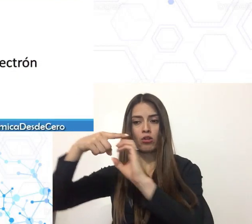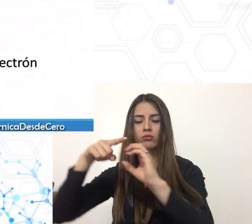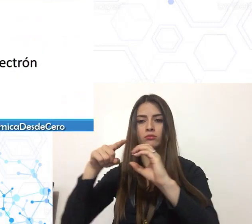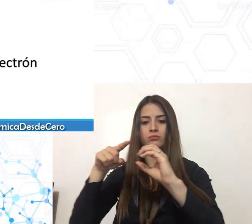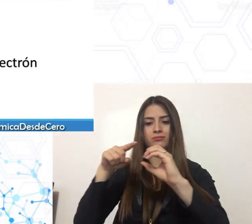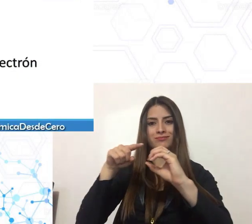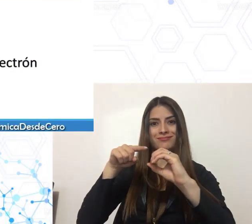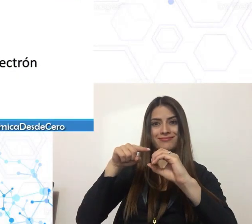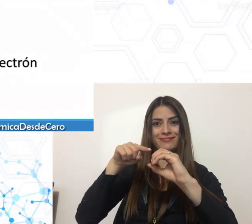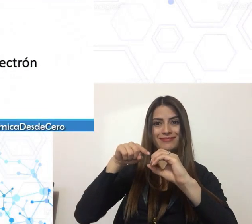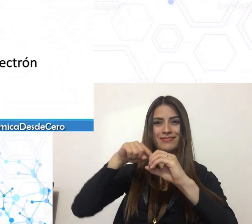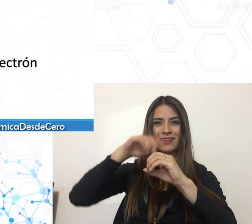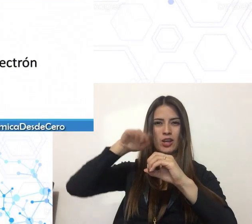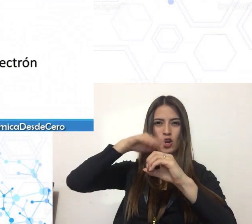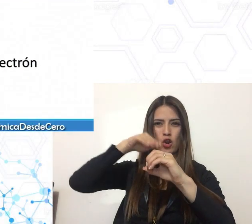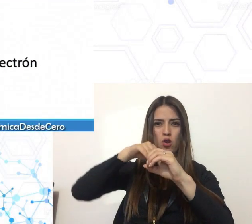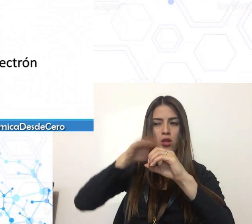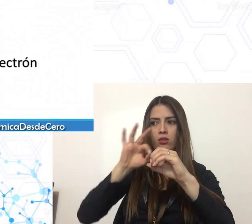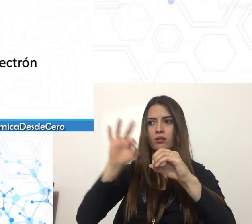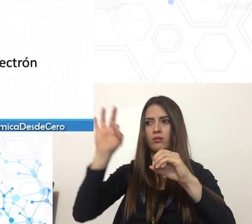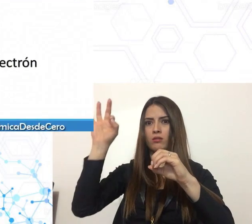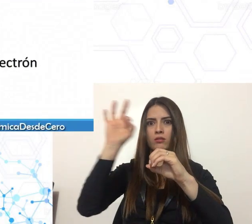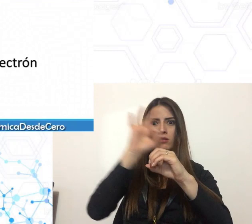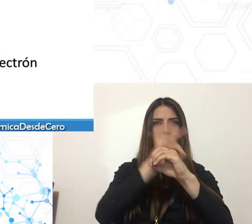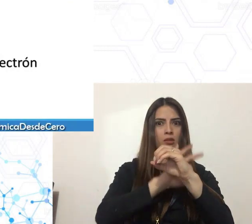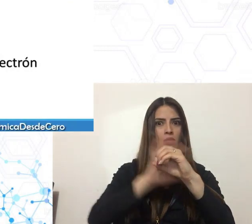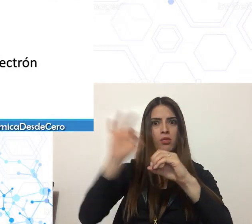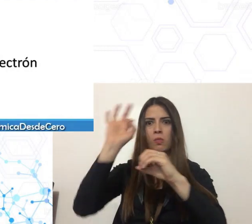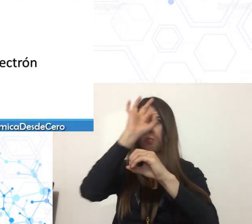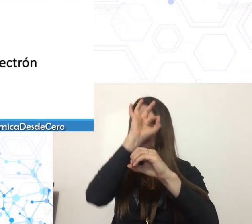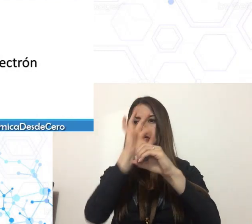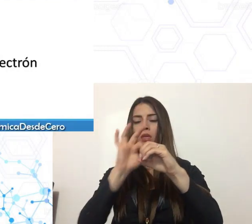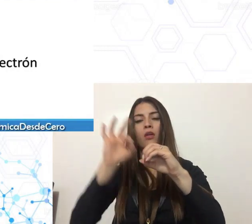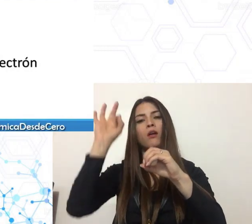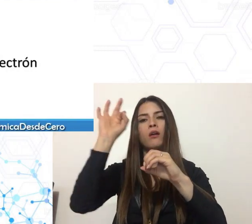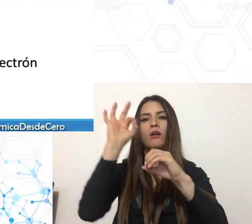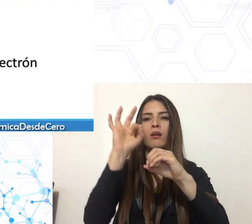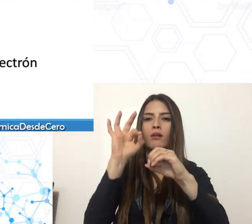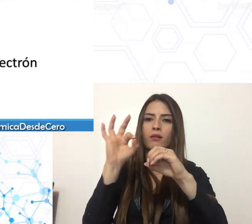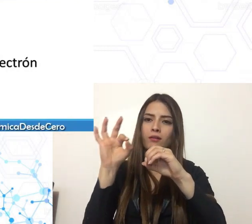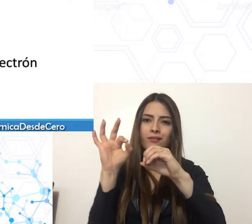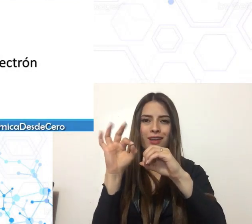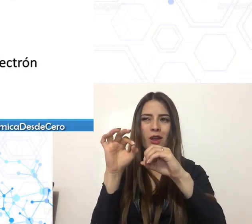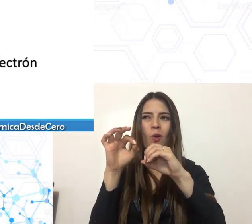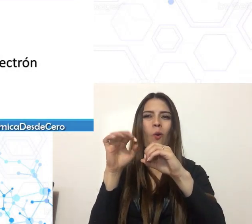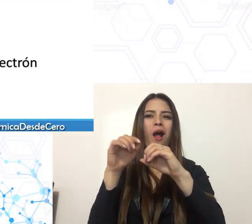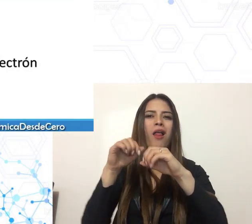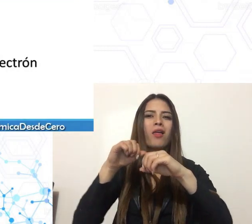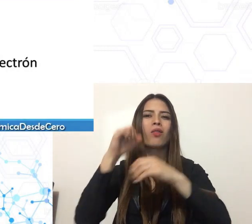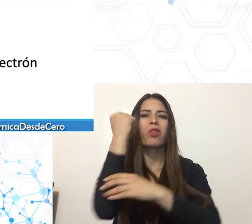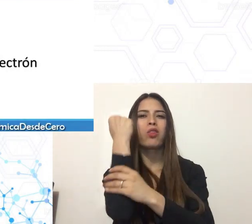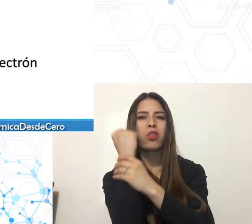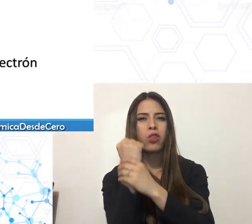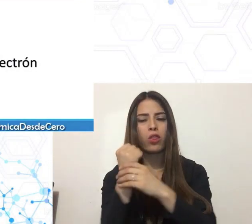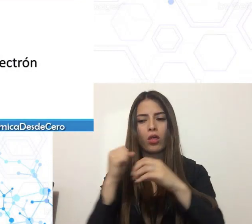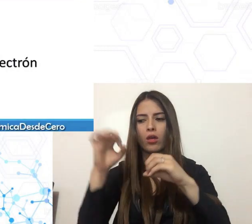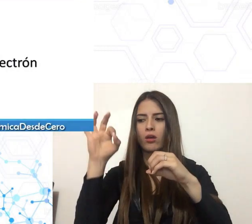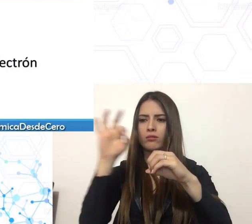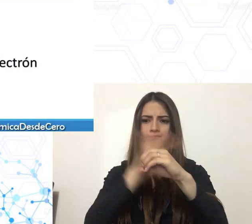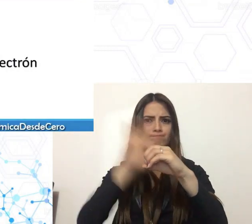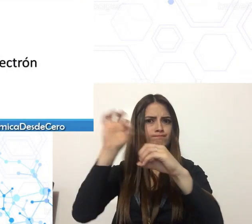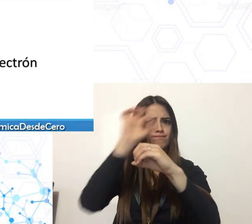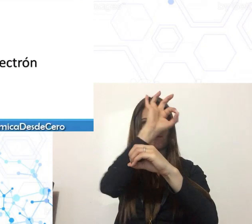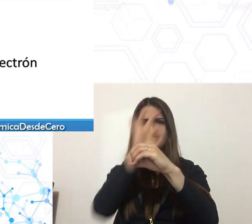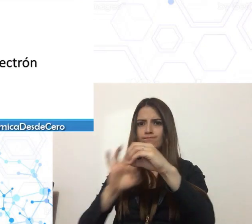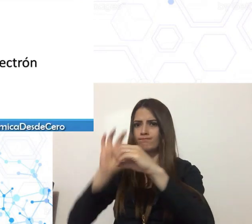su energía de tal manera que cuando ese electrón se encontraba girando, iba a agotar su energía